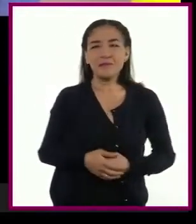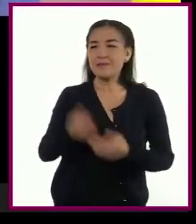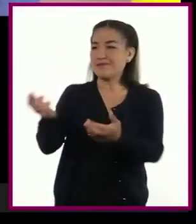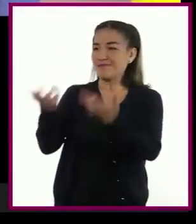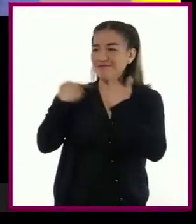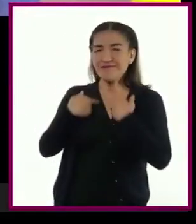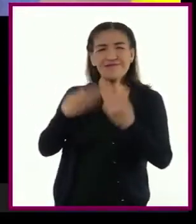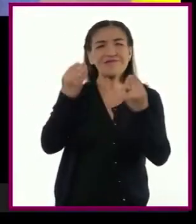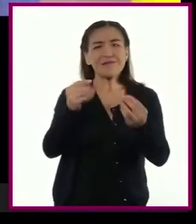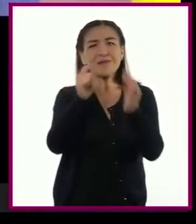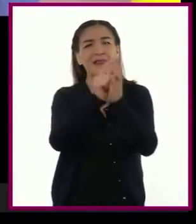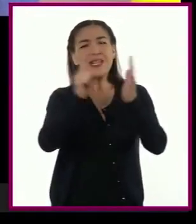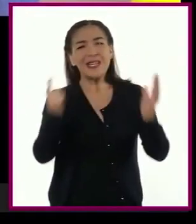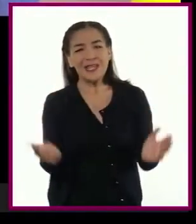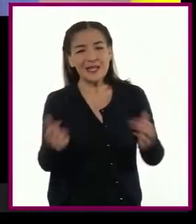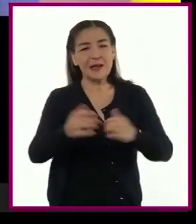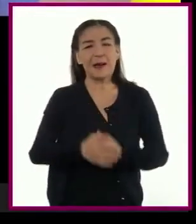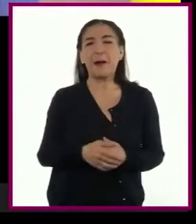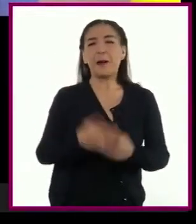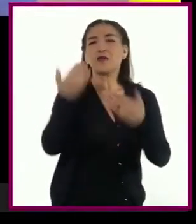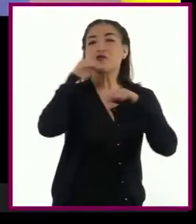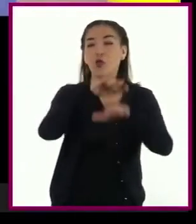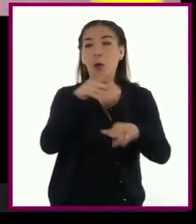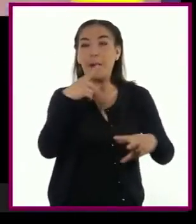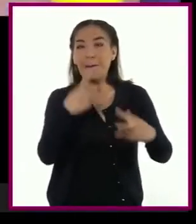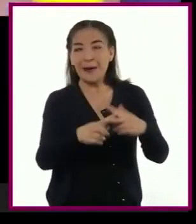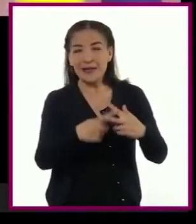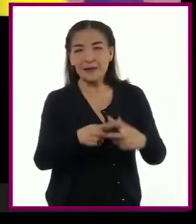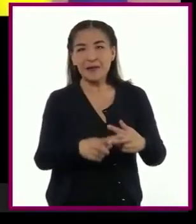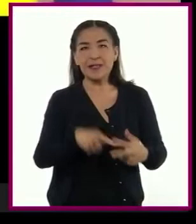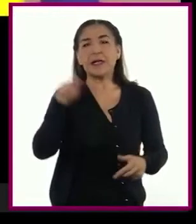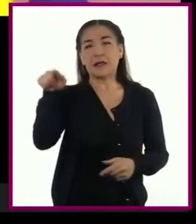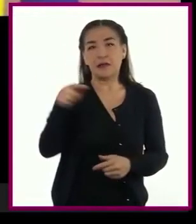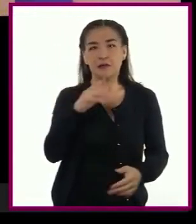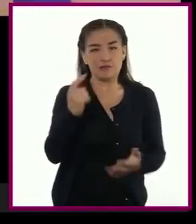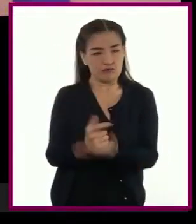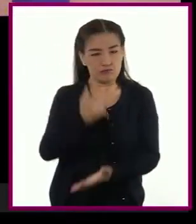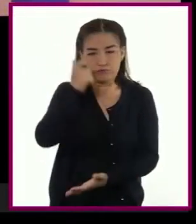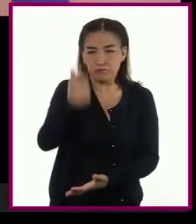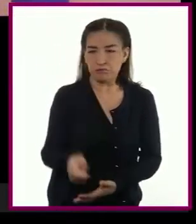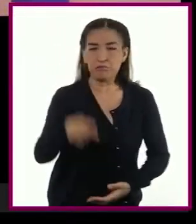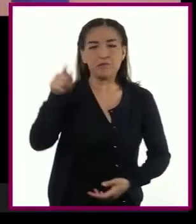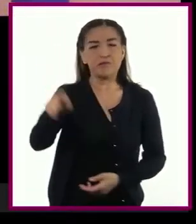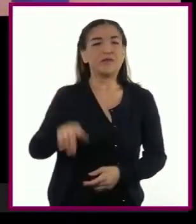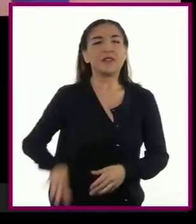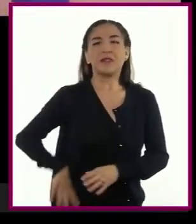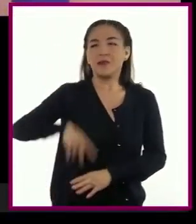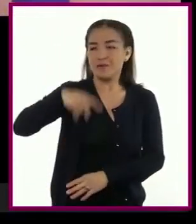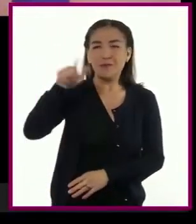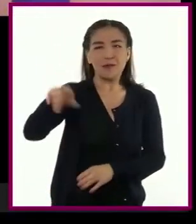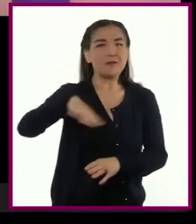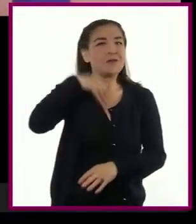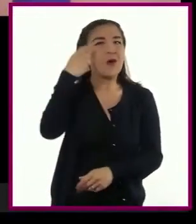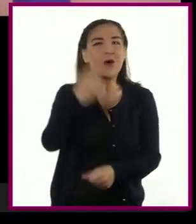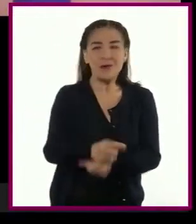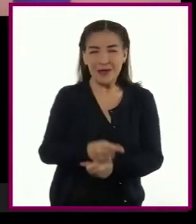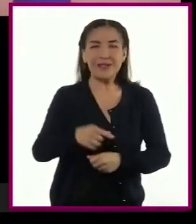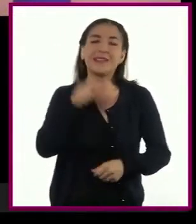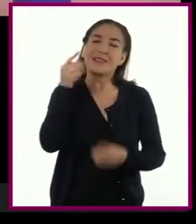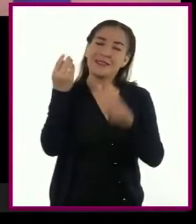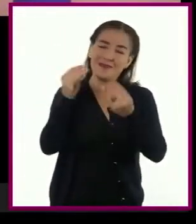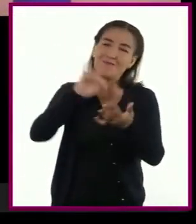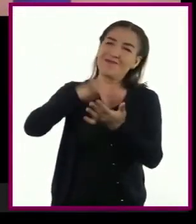obsequió varios libros de matemáticas, los cuales él pagó de su propio sueldo. Le estoy muy